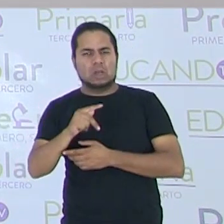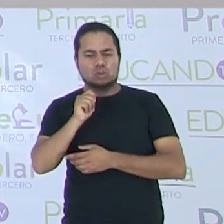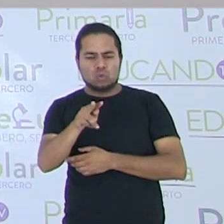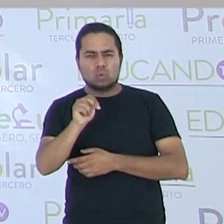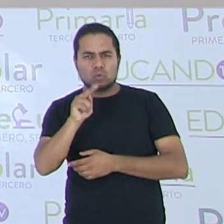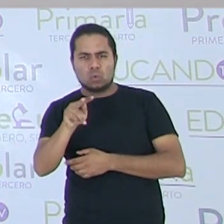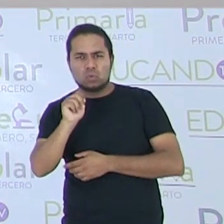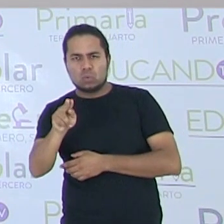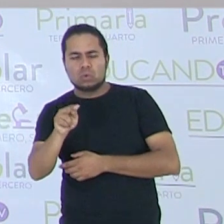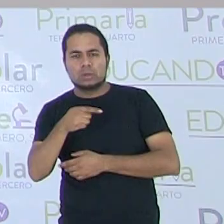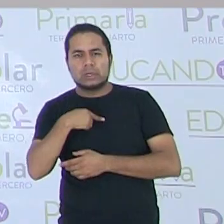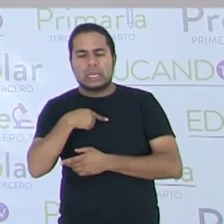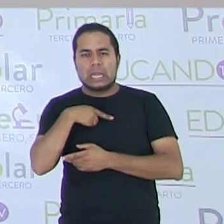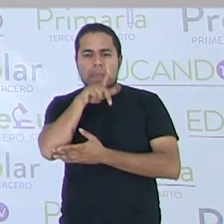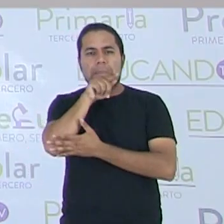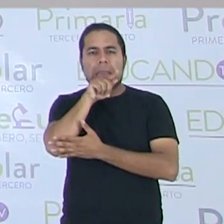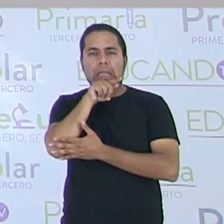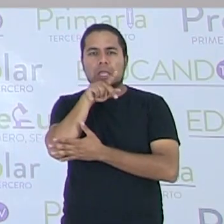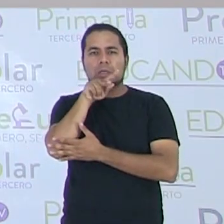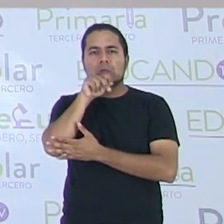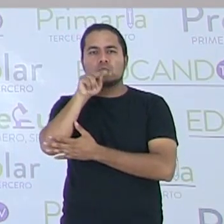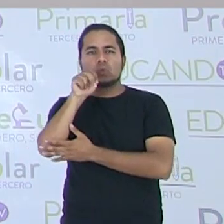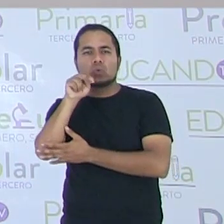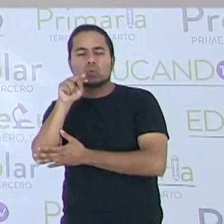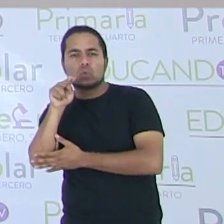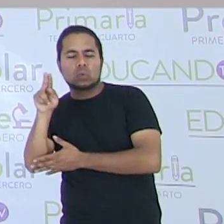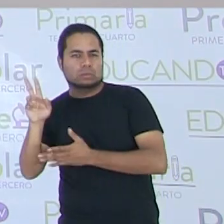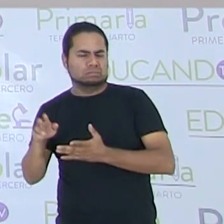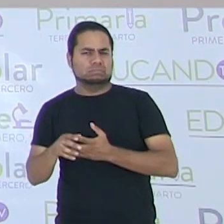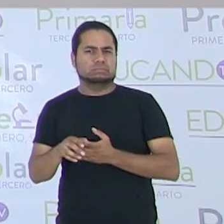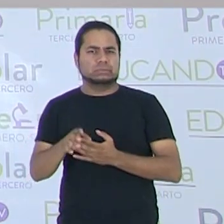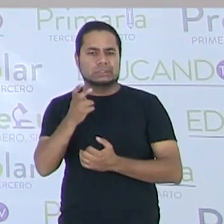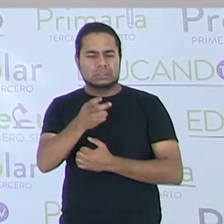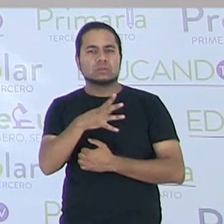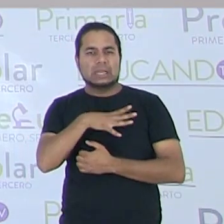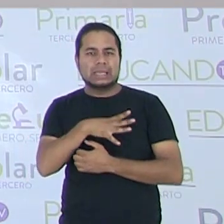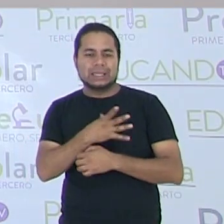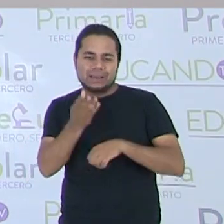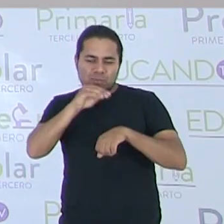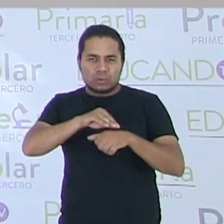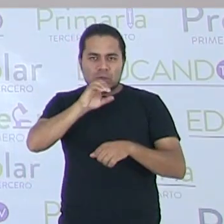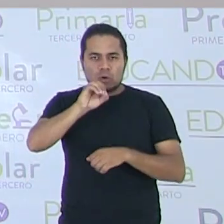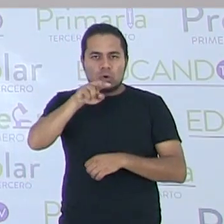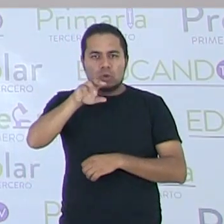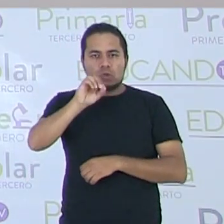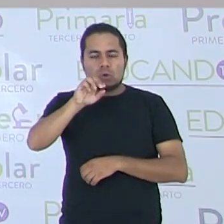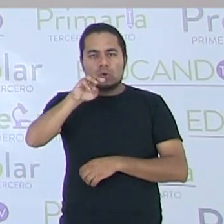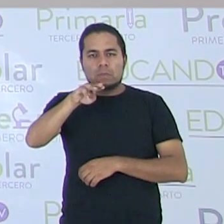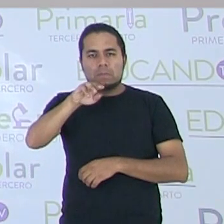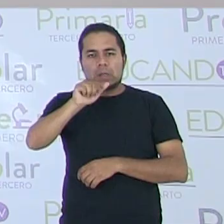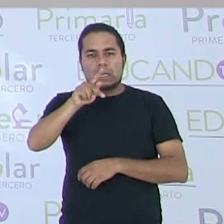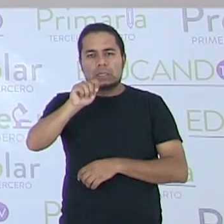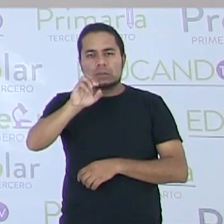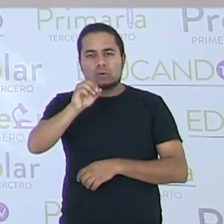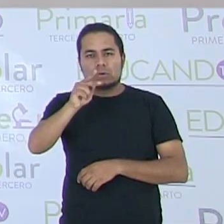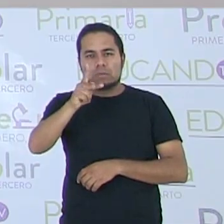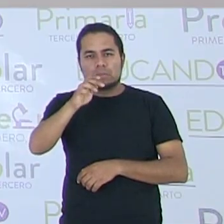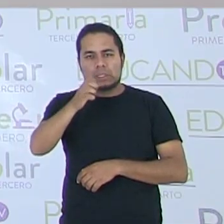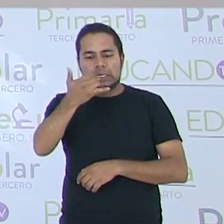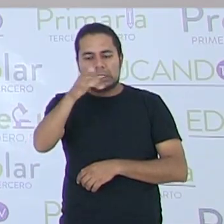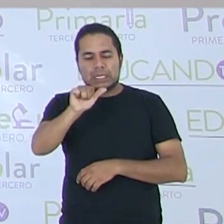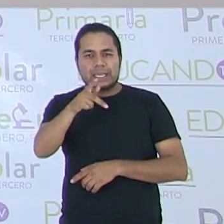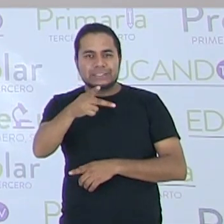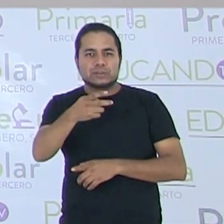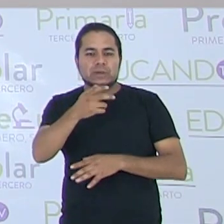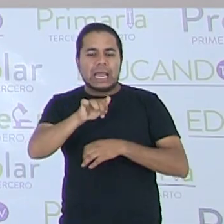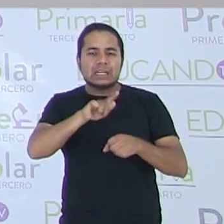habla el tecolote. Tututucur, esa es la onomatopeya, es el sonido que hace ese animal. Aquí